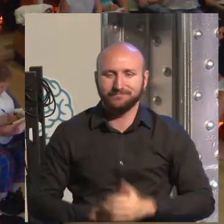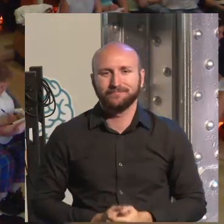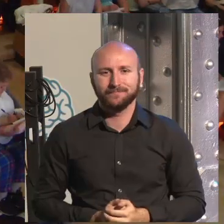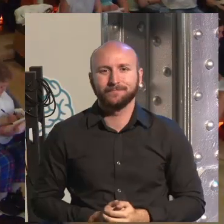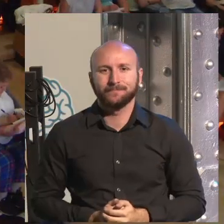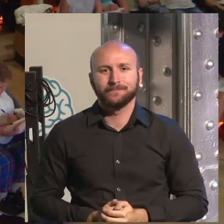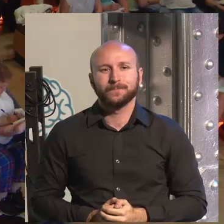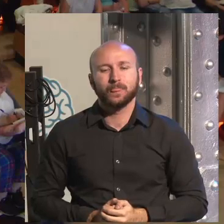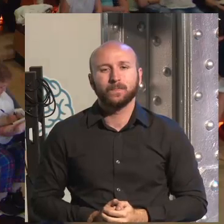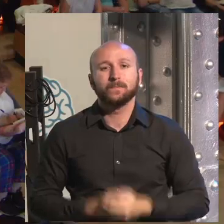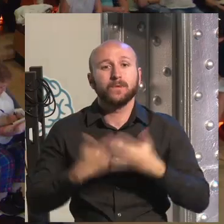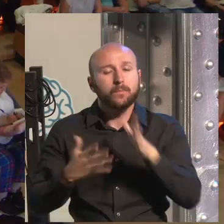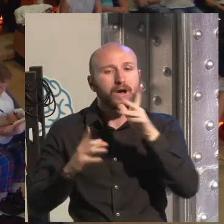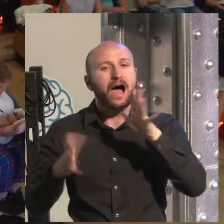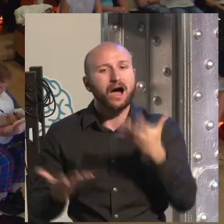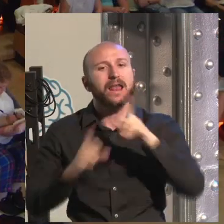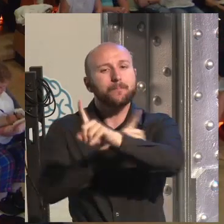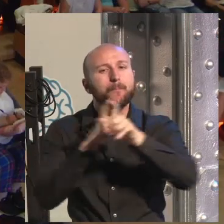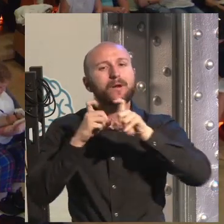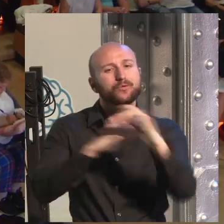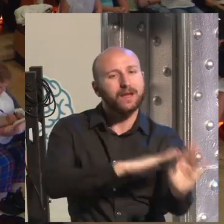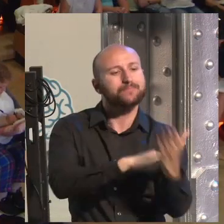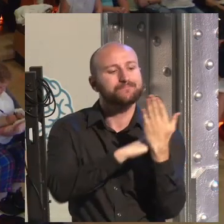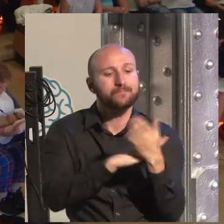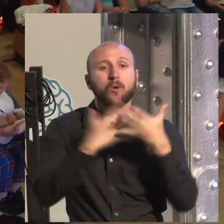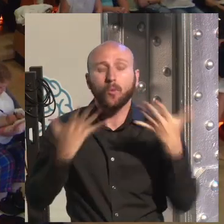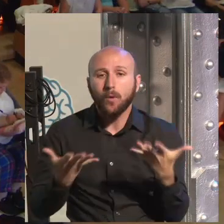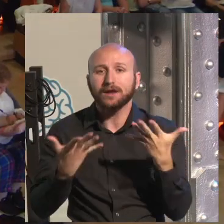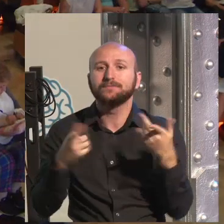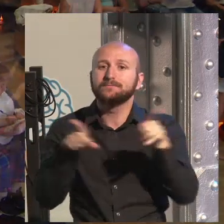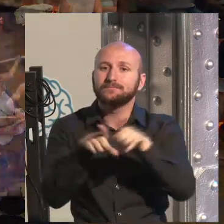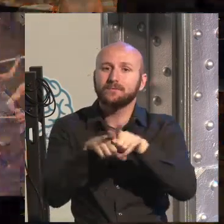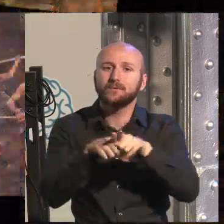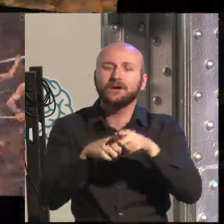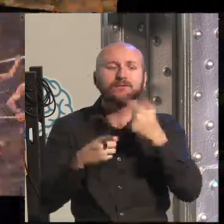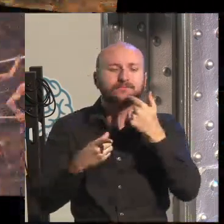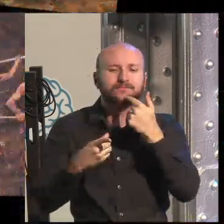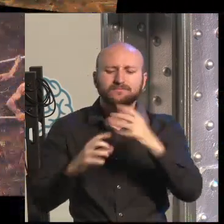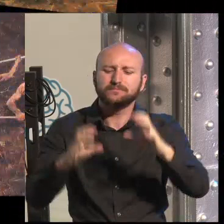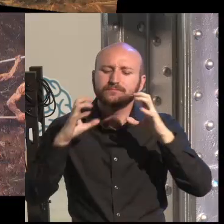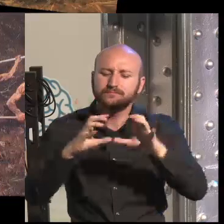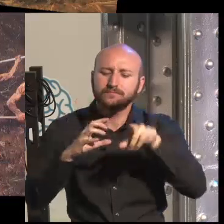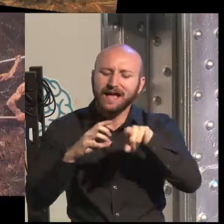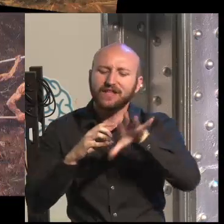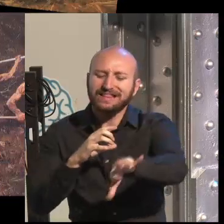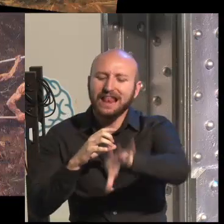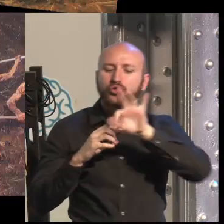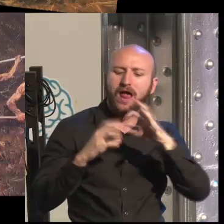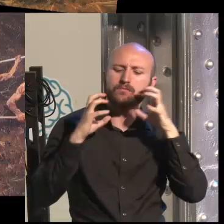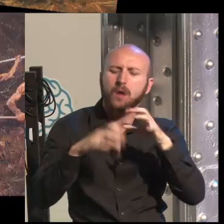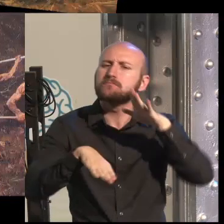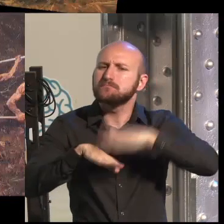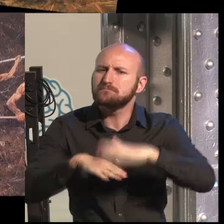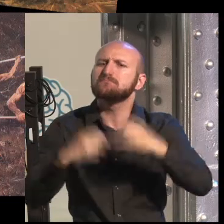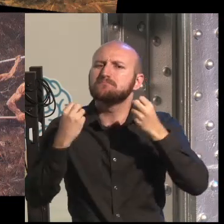historia principal era esta. Y la pregunta que nos plantea es, que nos obliga a plantearnos es ¿para qué ha sido seleccionado el cerebro?